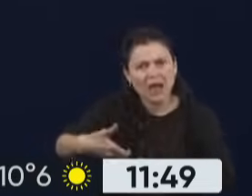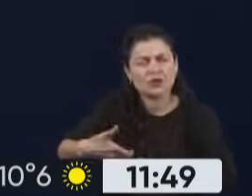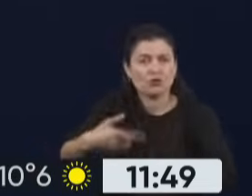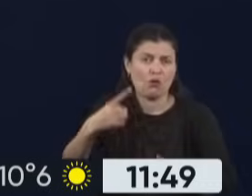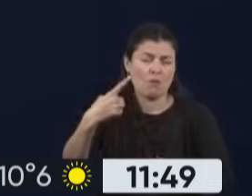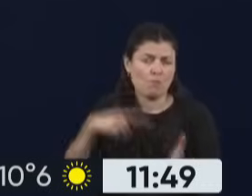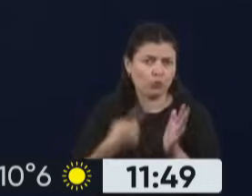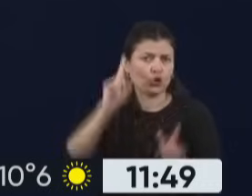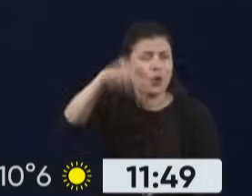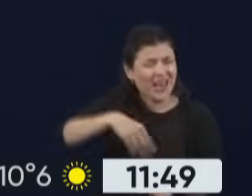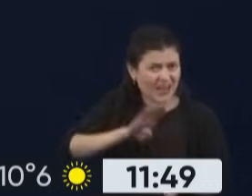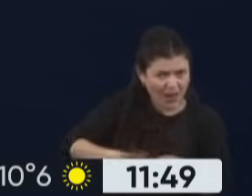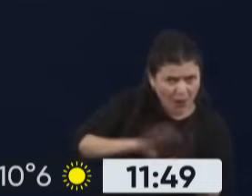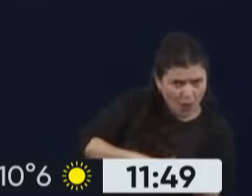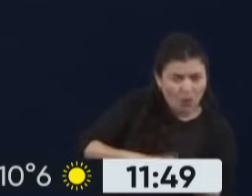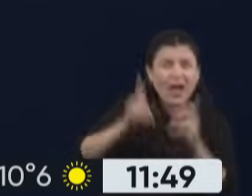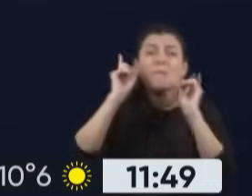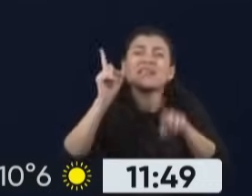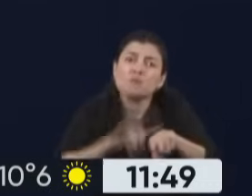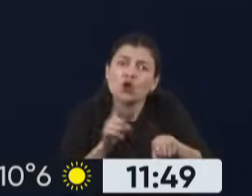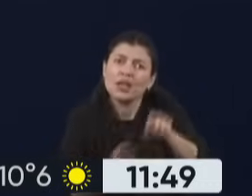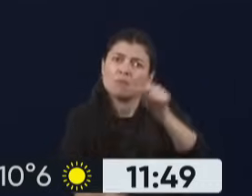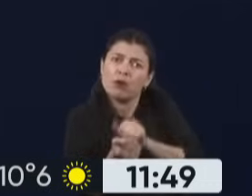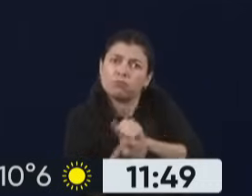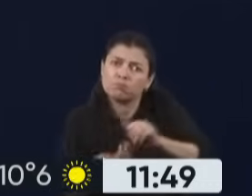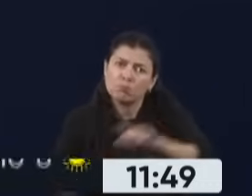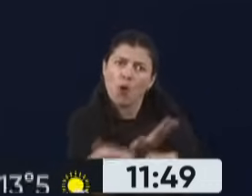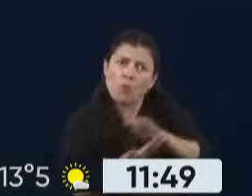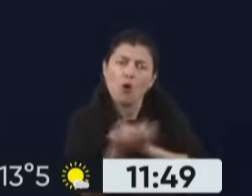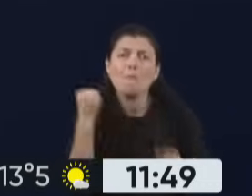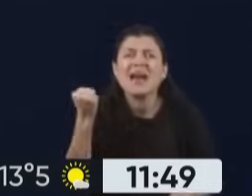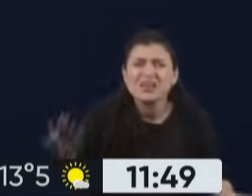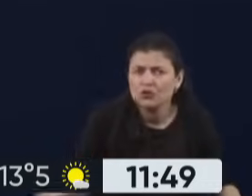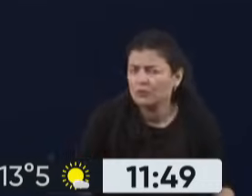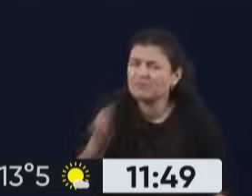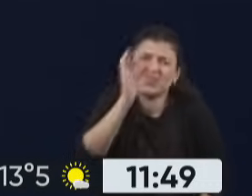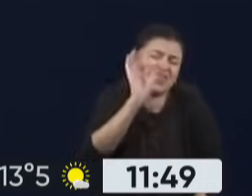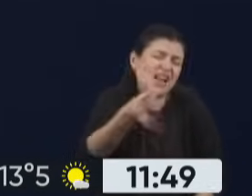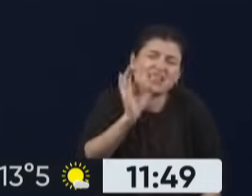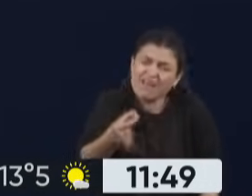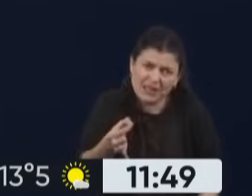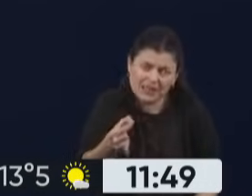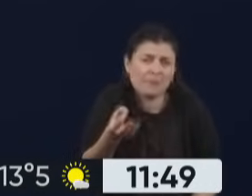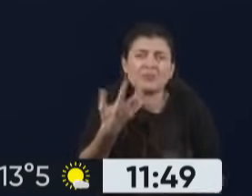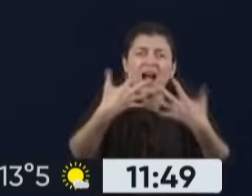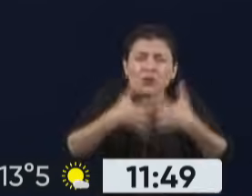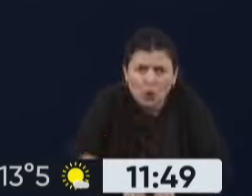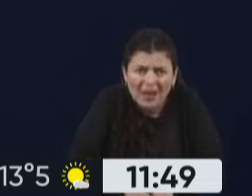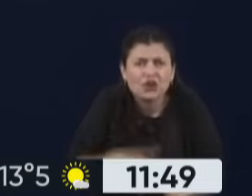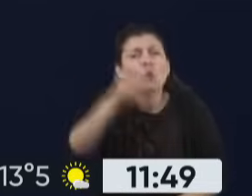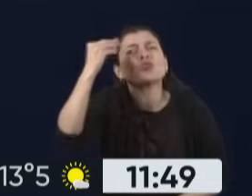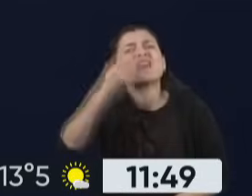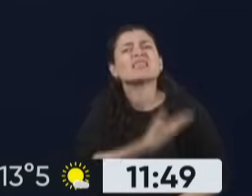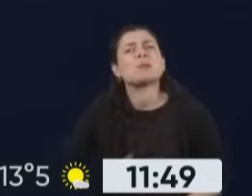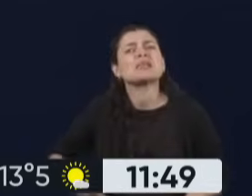todo con emisión. Y como ya explicó muchísimas veces nuestro presidente, ¿qué pasa cuando se empieza a emitir